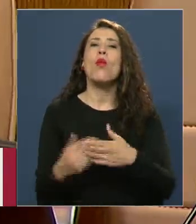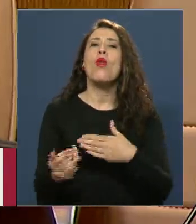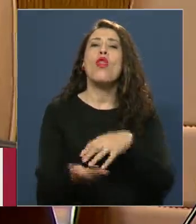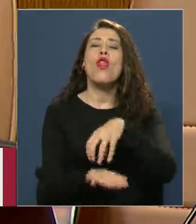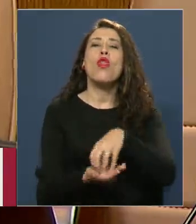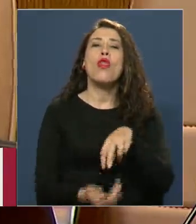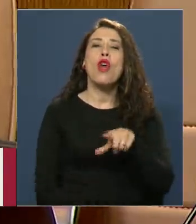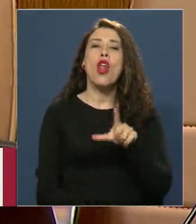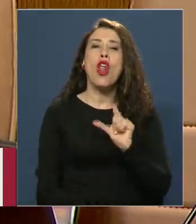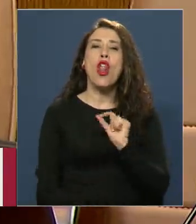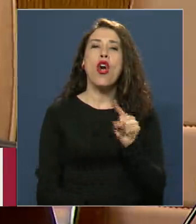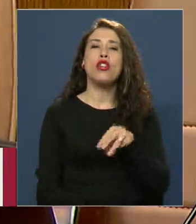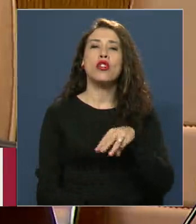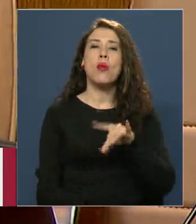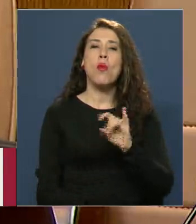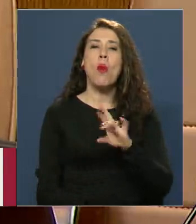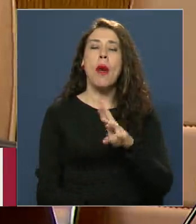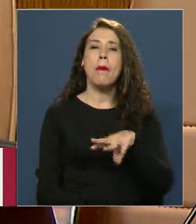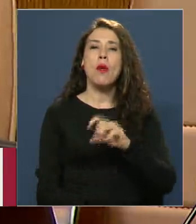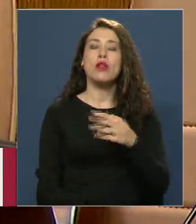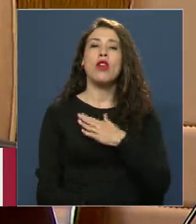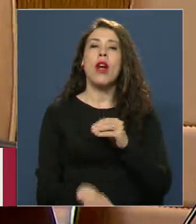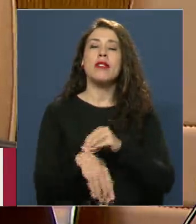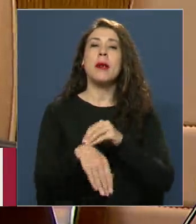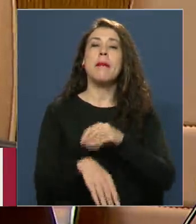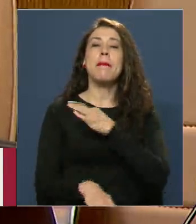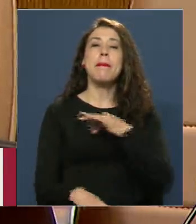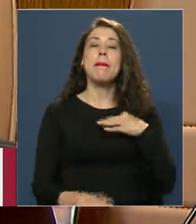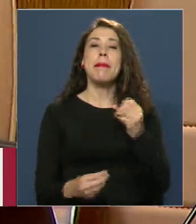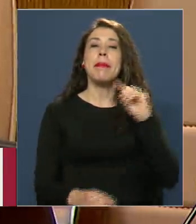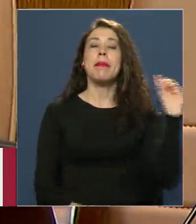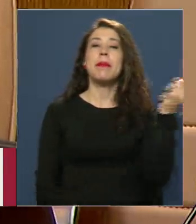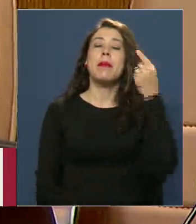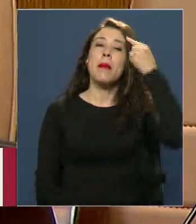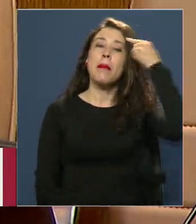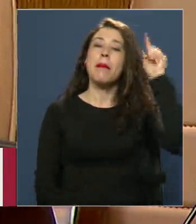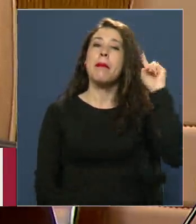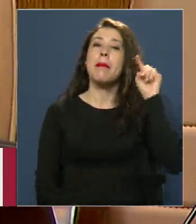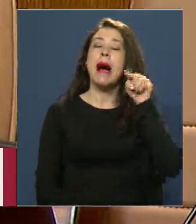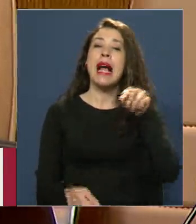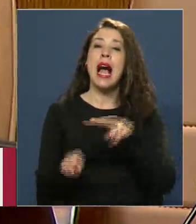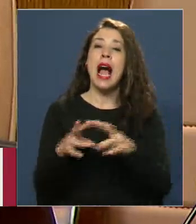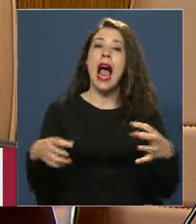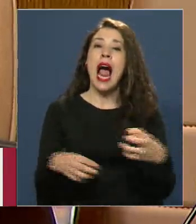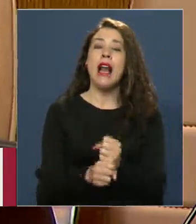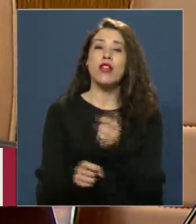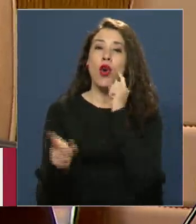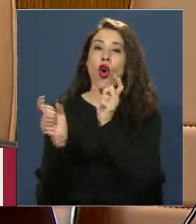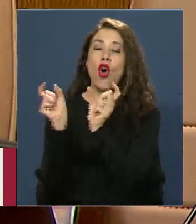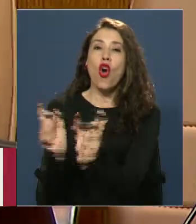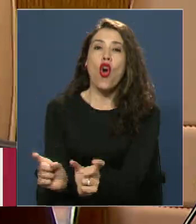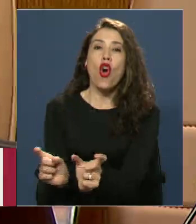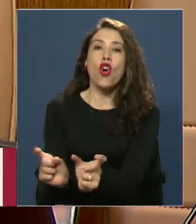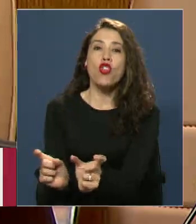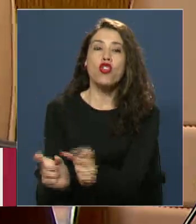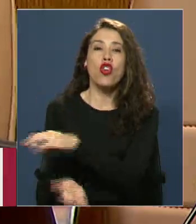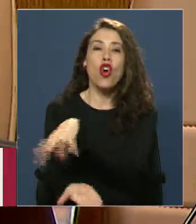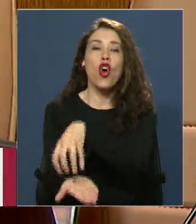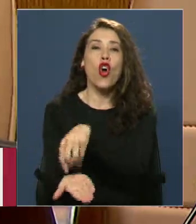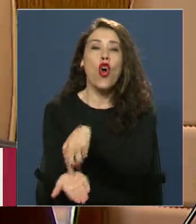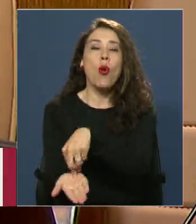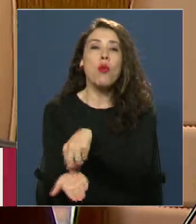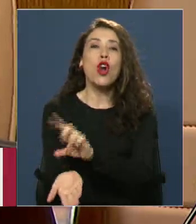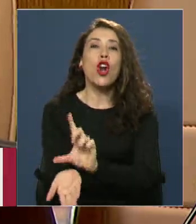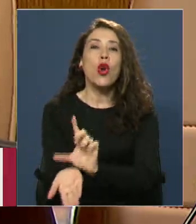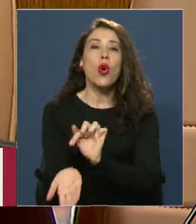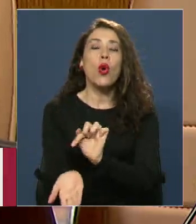Los Muermos. Presidente, yo quiero oficiar al Ministerio de Bienes Nacionales con el objeto realicen inmediatamente una fiscalización a la comuna respectiva y al